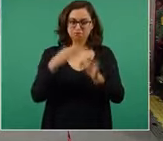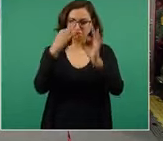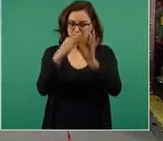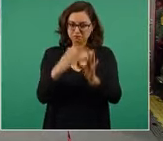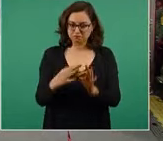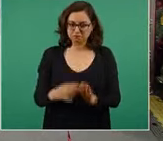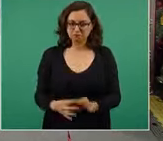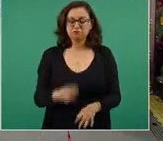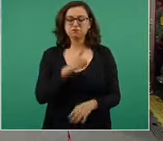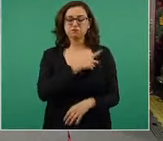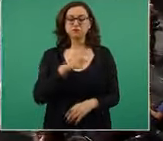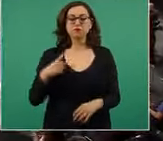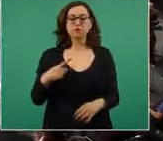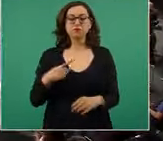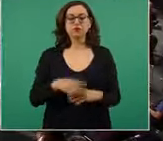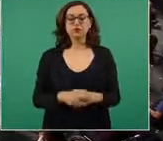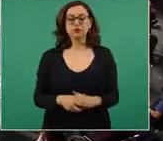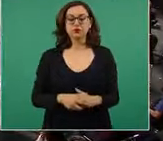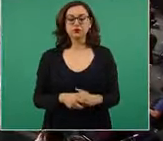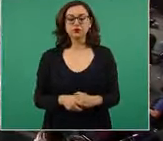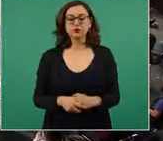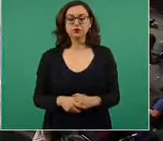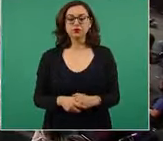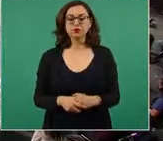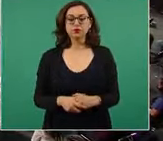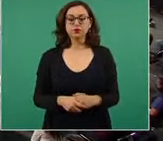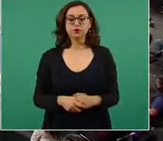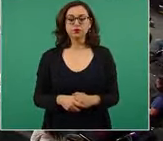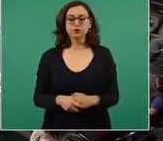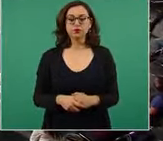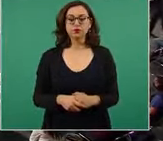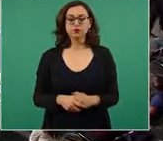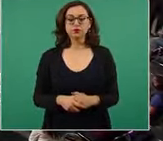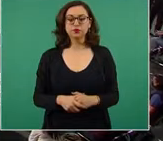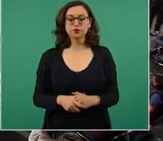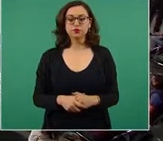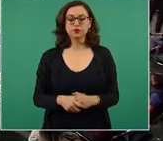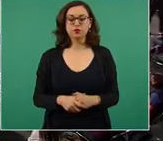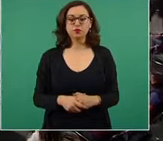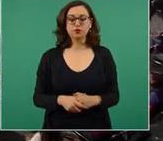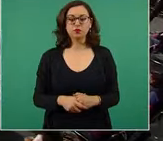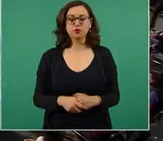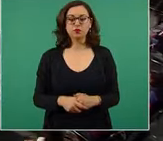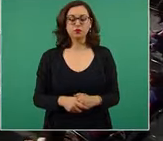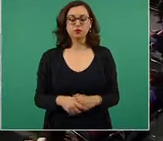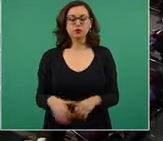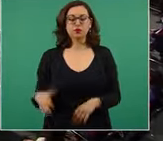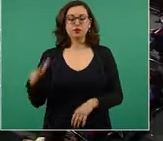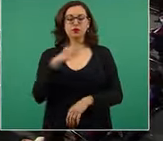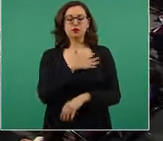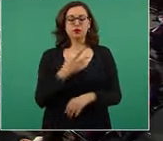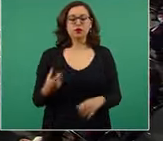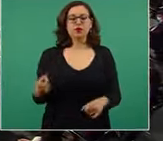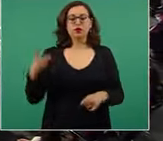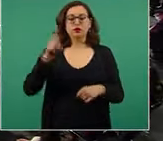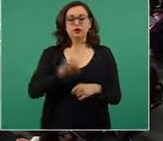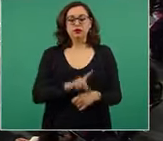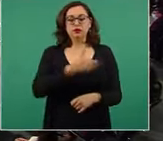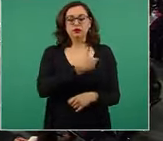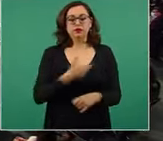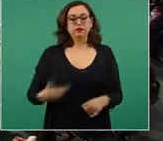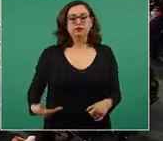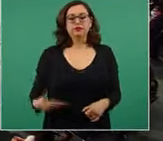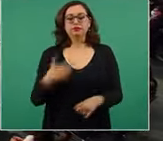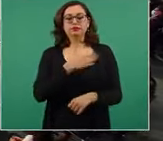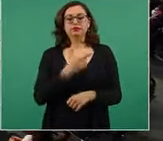Gracias. Gracias. Buenos días, señor presidente.